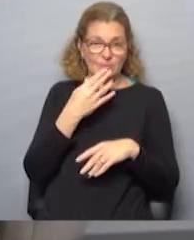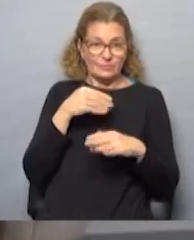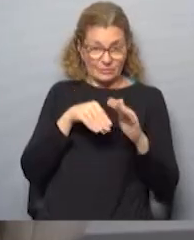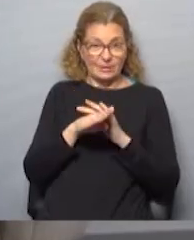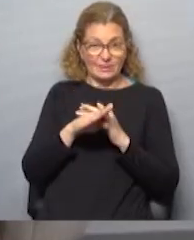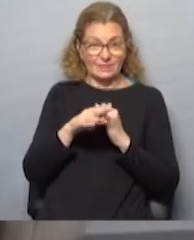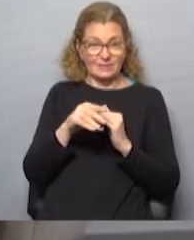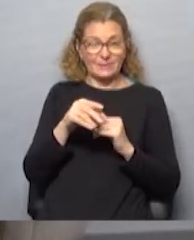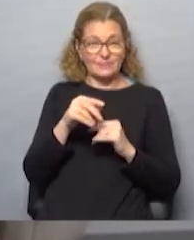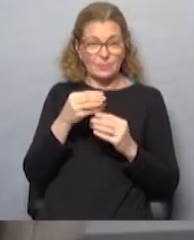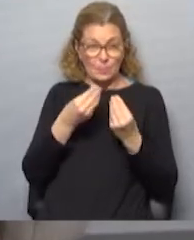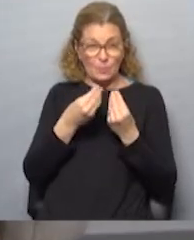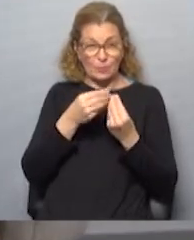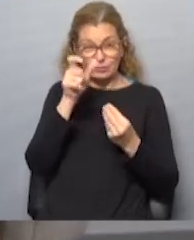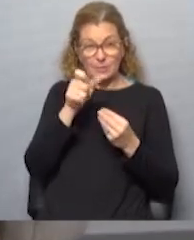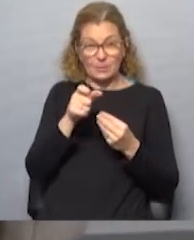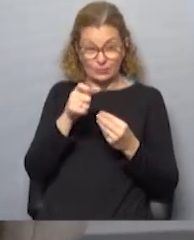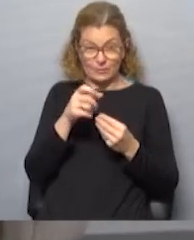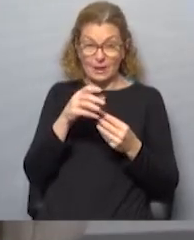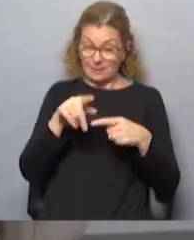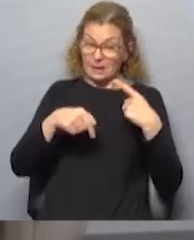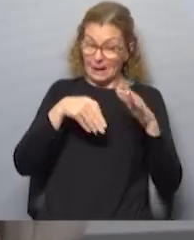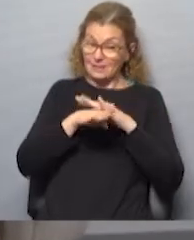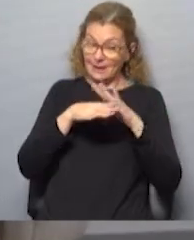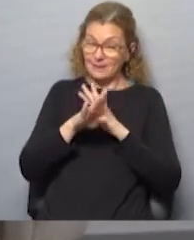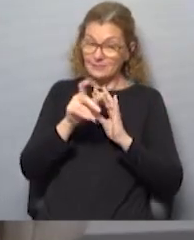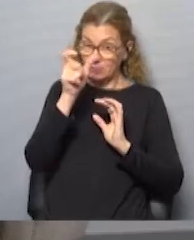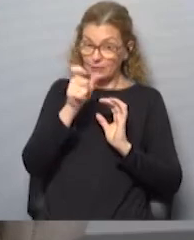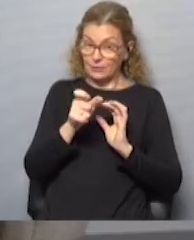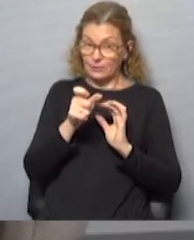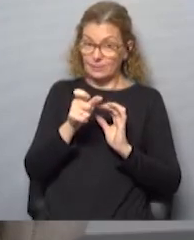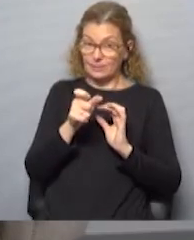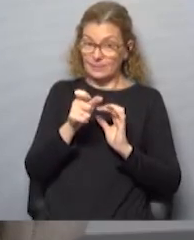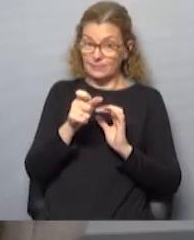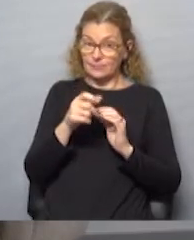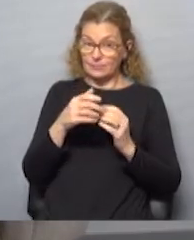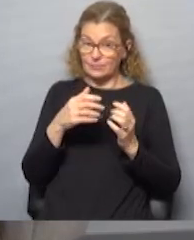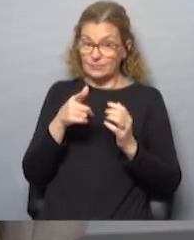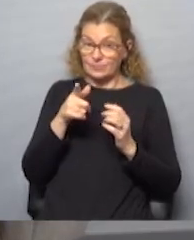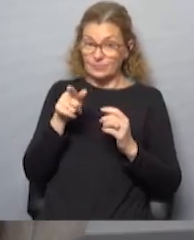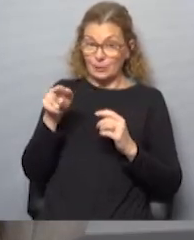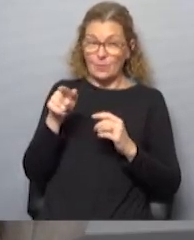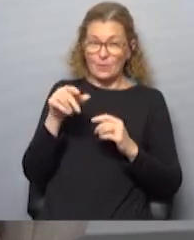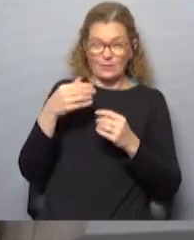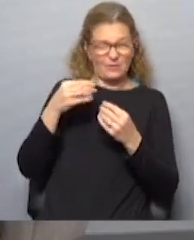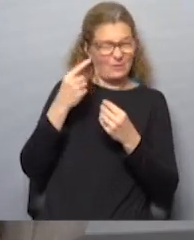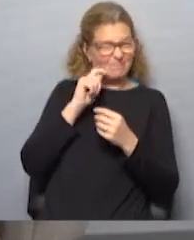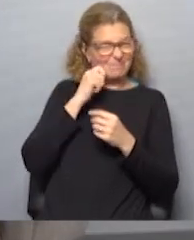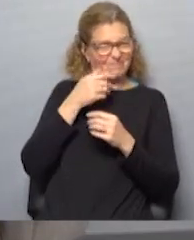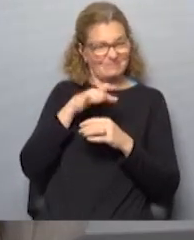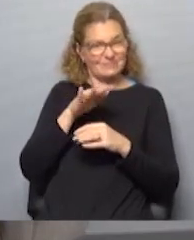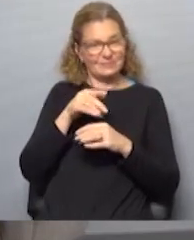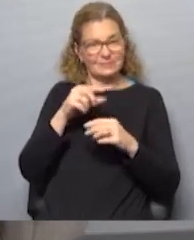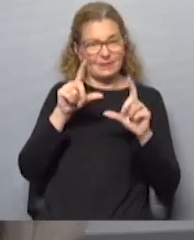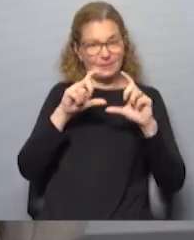hay mucha gente que la mantiene viva le digo a la gente de nuestro staff que le tiene mucho cariño no como maite bien a la